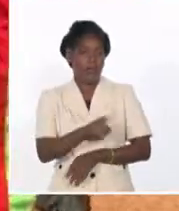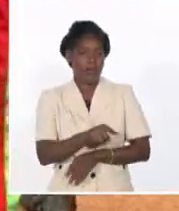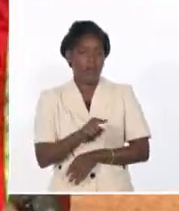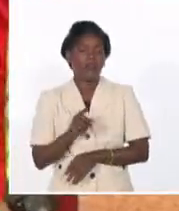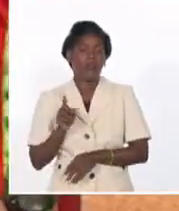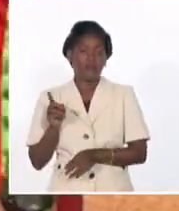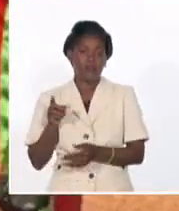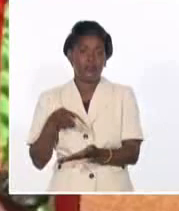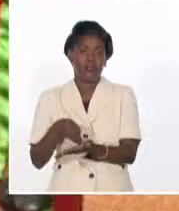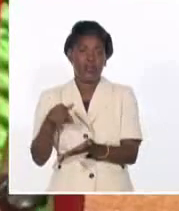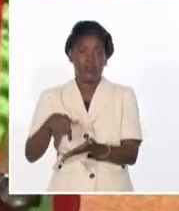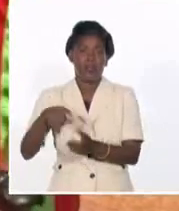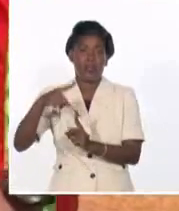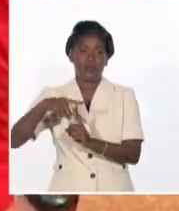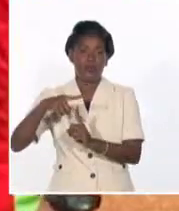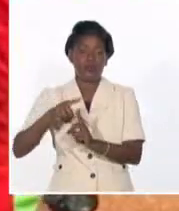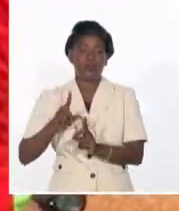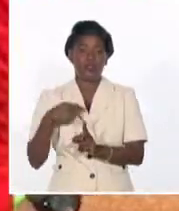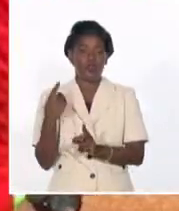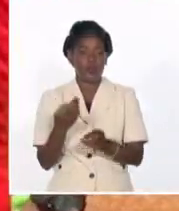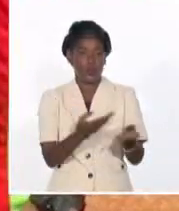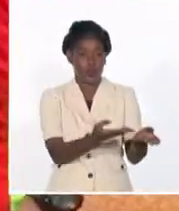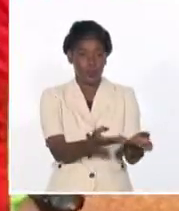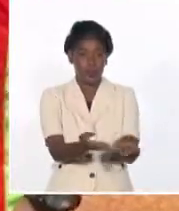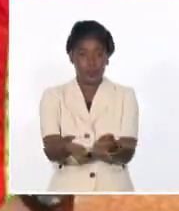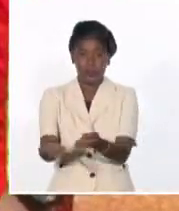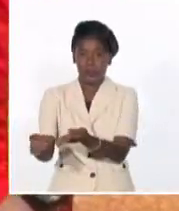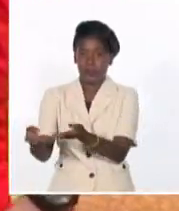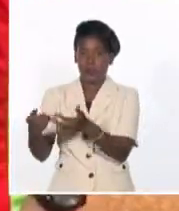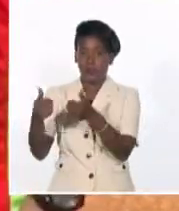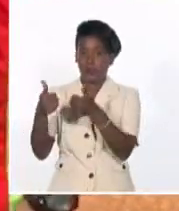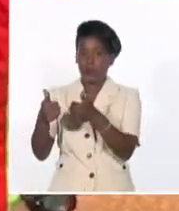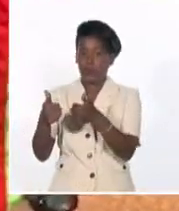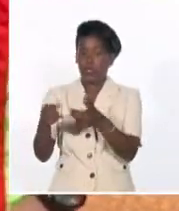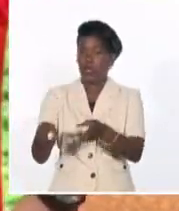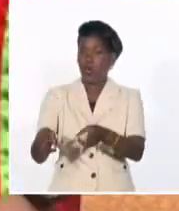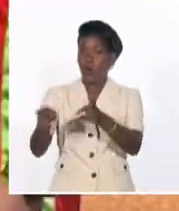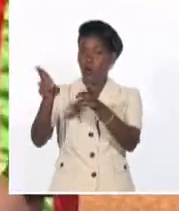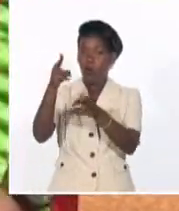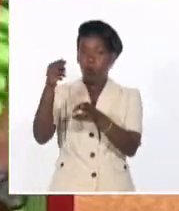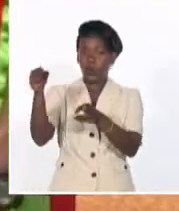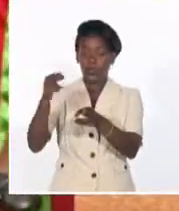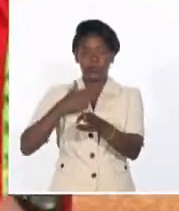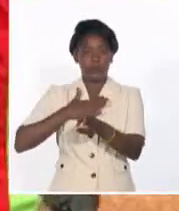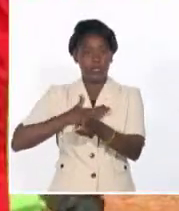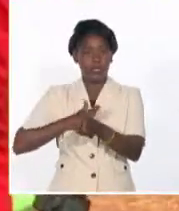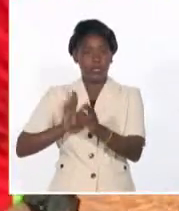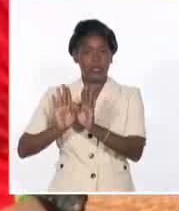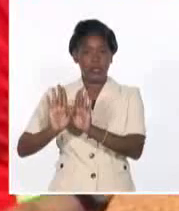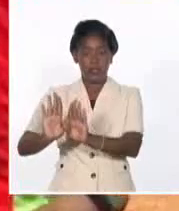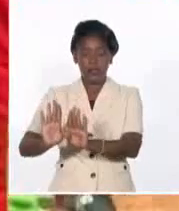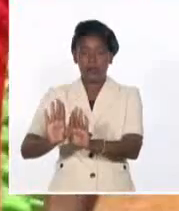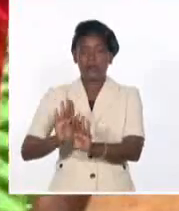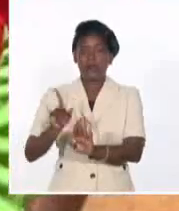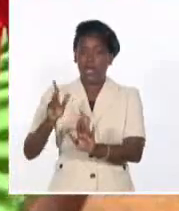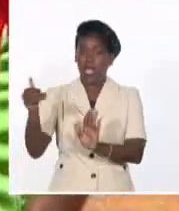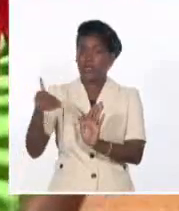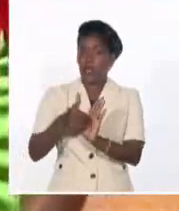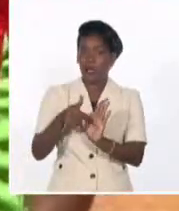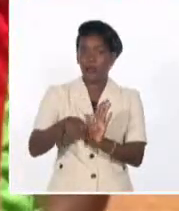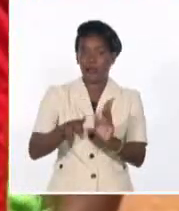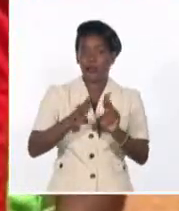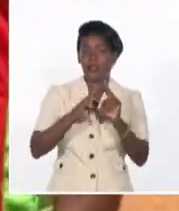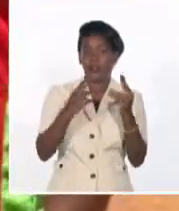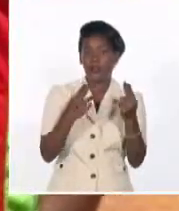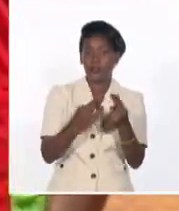arribaron aquí a la provincia. Le hemos dado el tratamiento que ellos se merecen. Están hospedados en la I de Carlos Leva González. Ya ellos están por aquí, por el estadio. Todo está preparado y bueno,